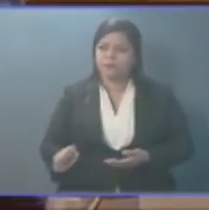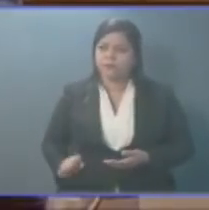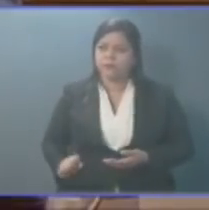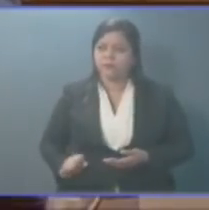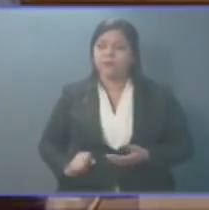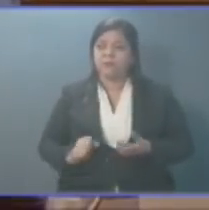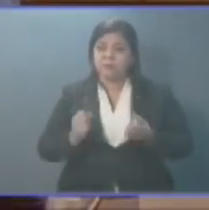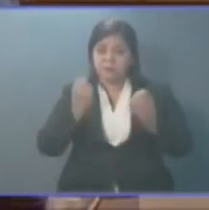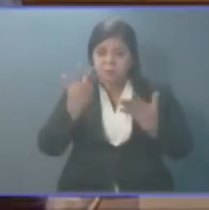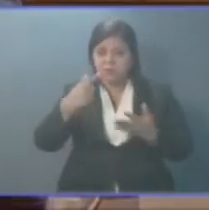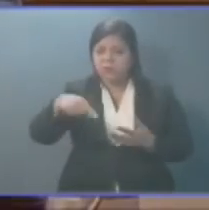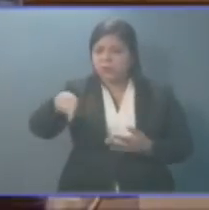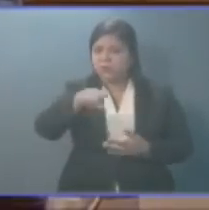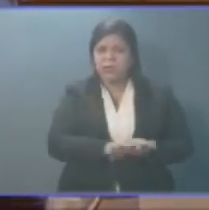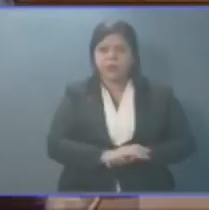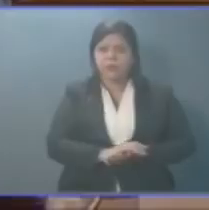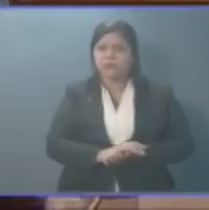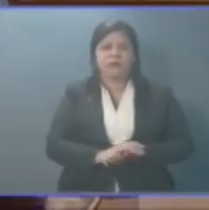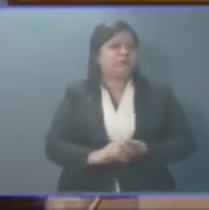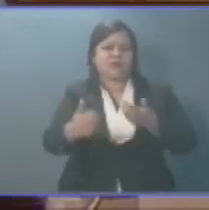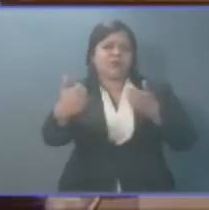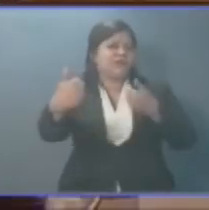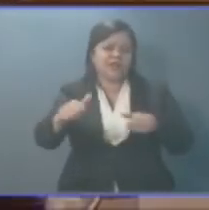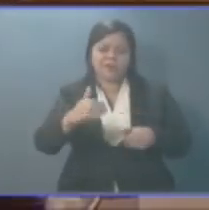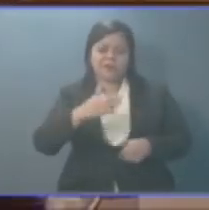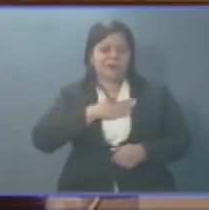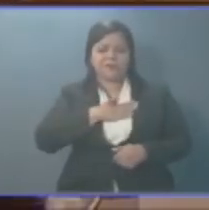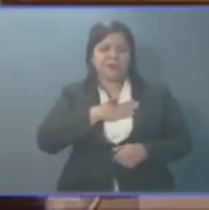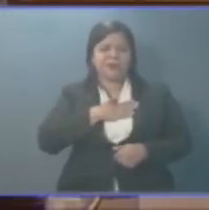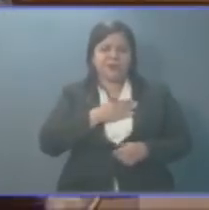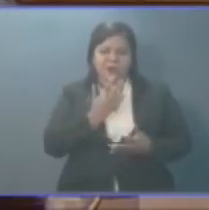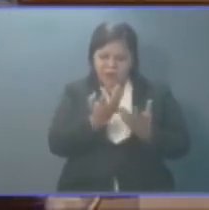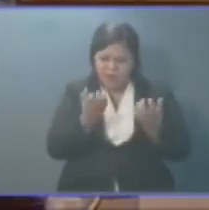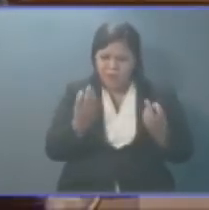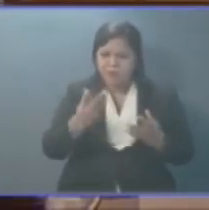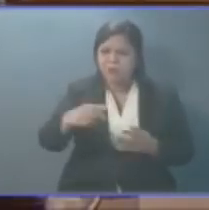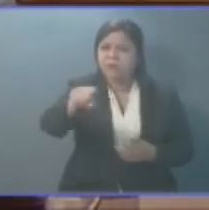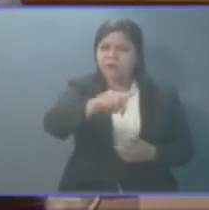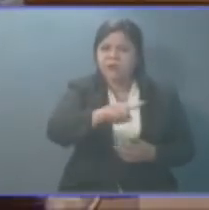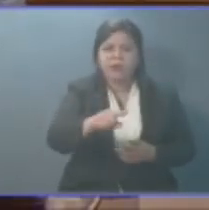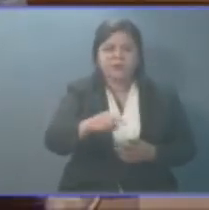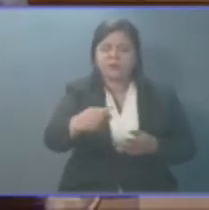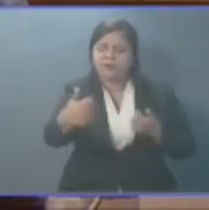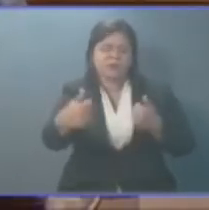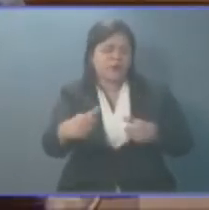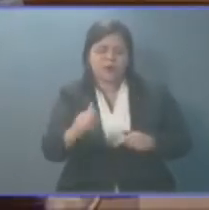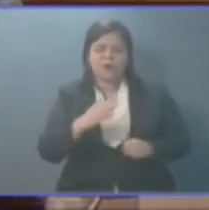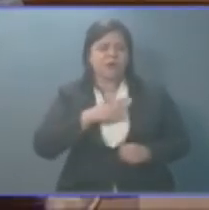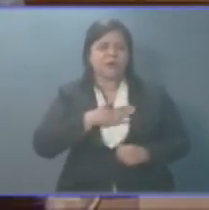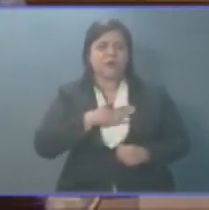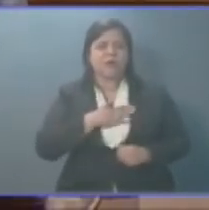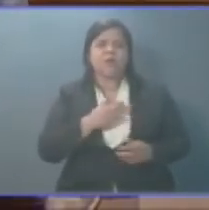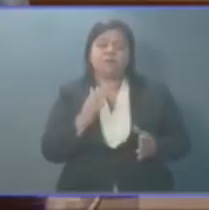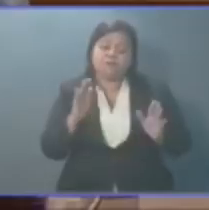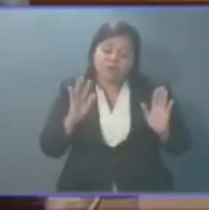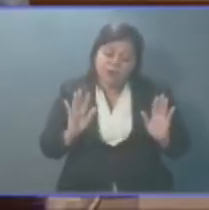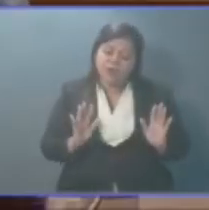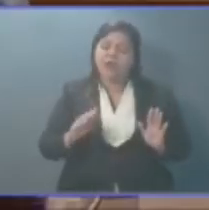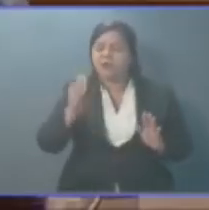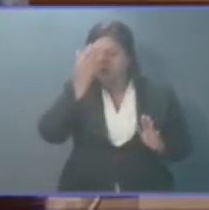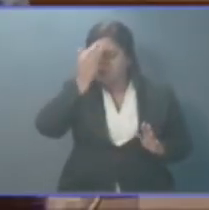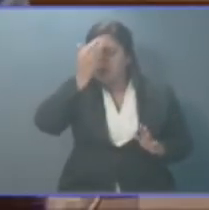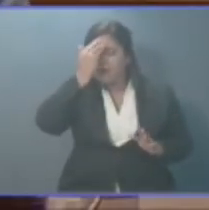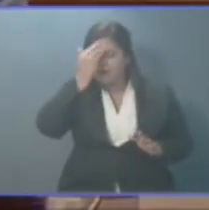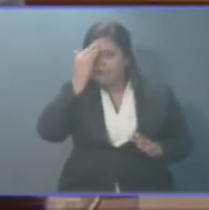acá presentes no comulgan con nosotros. Muchos de los que están acá presentes no convergen con nosotros, pero deben de estar identificados con